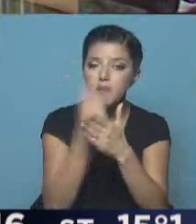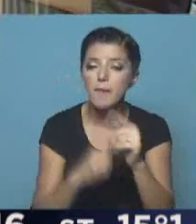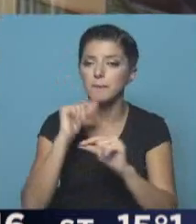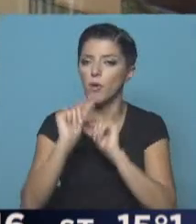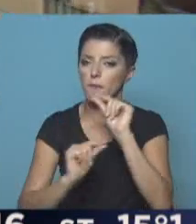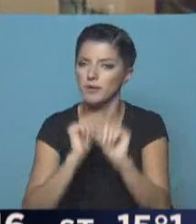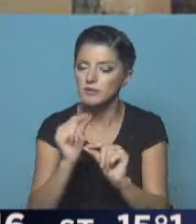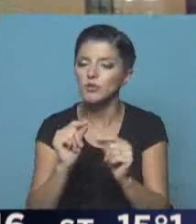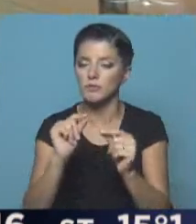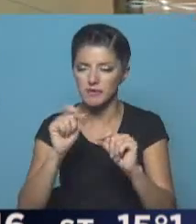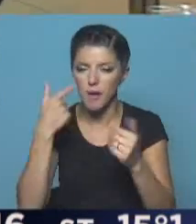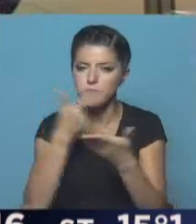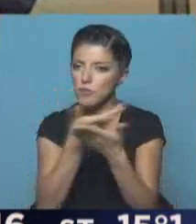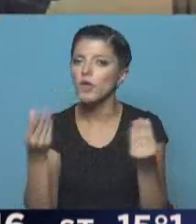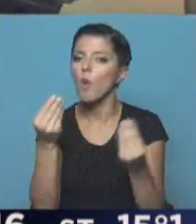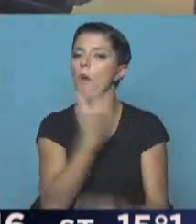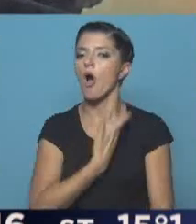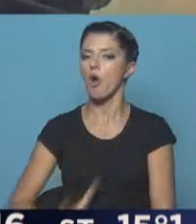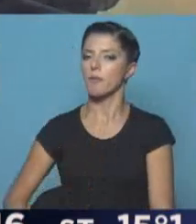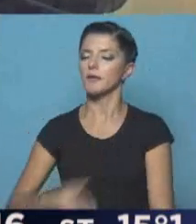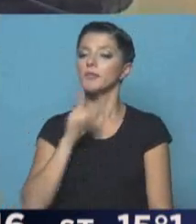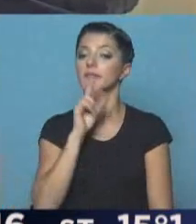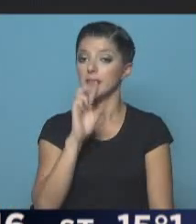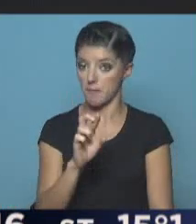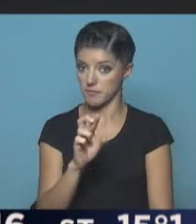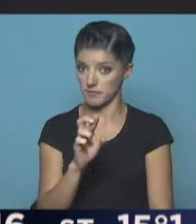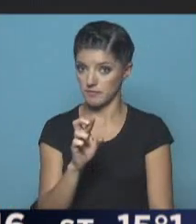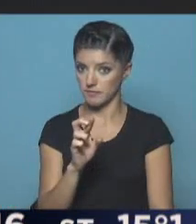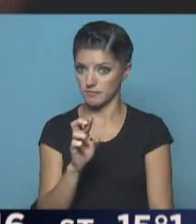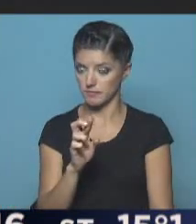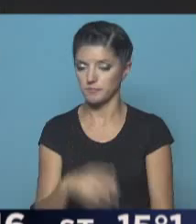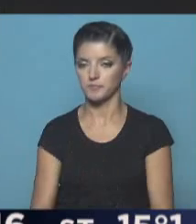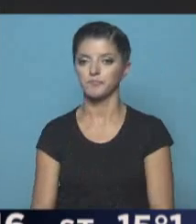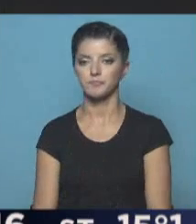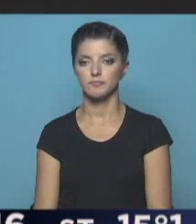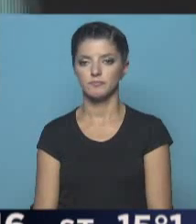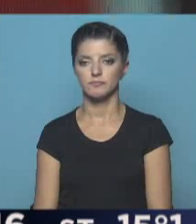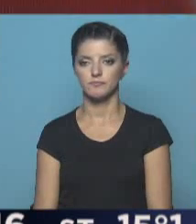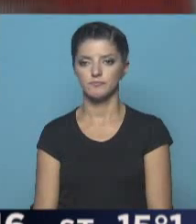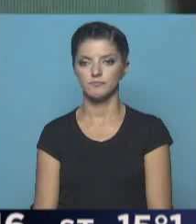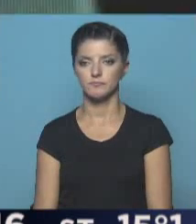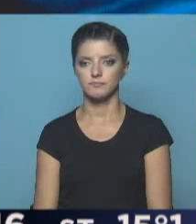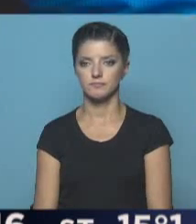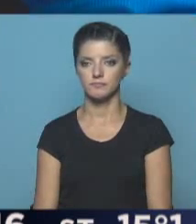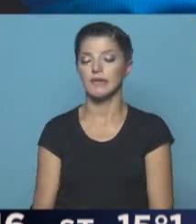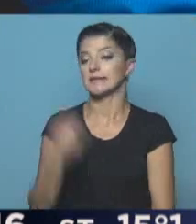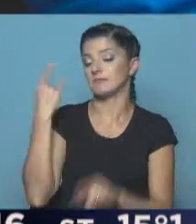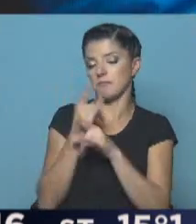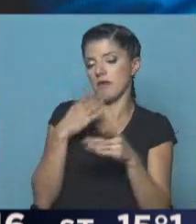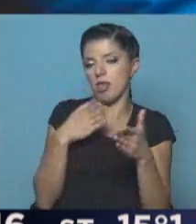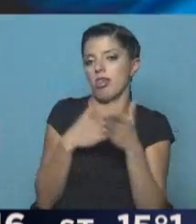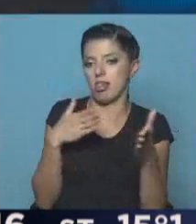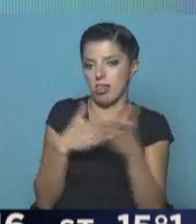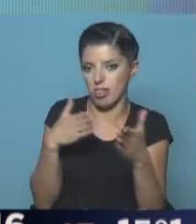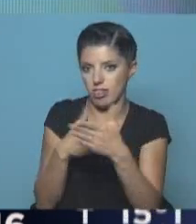más nítido de lo que es el gobierno de Trump, que empezó con una traba atrás de otra, ¿no?